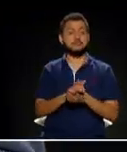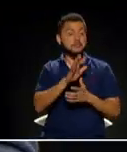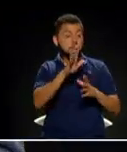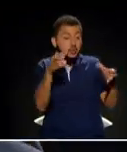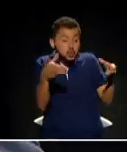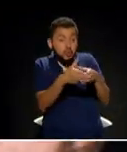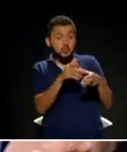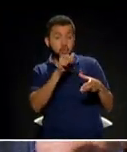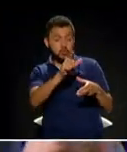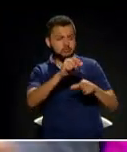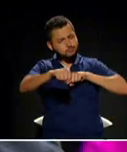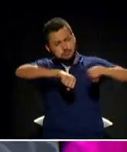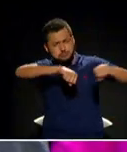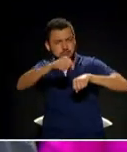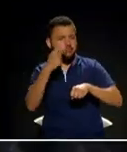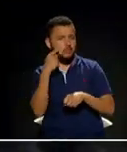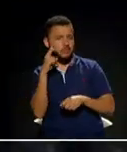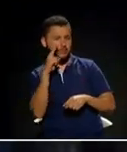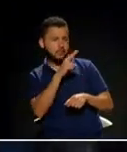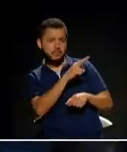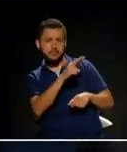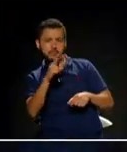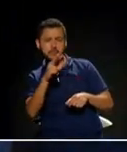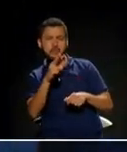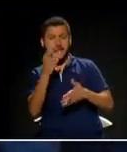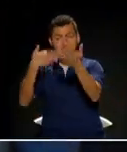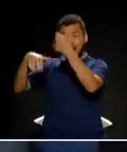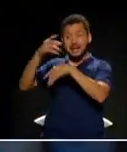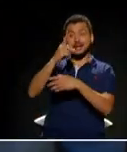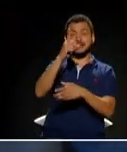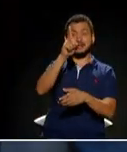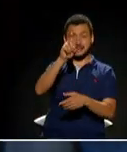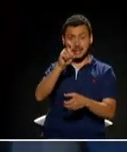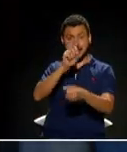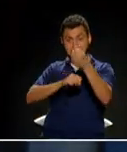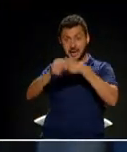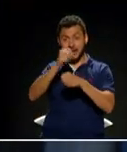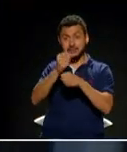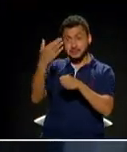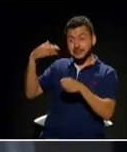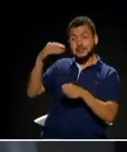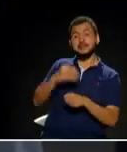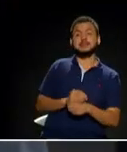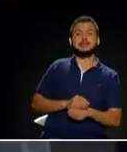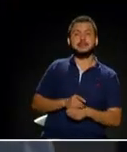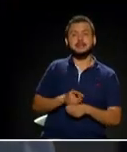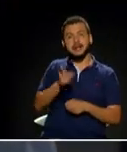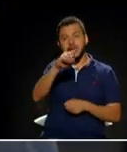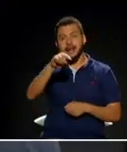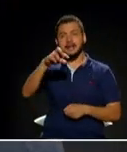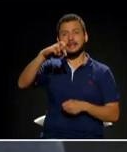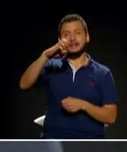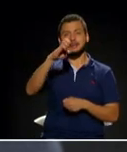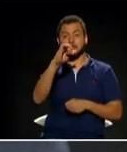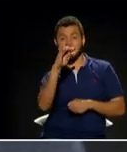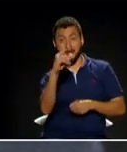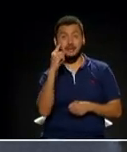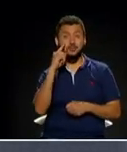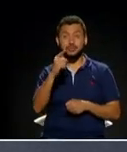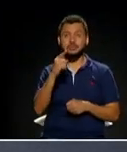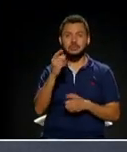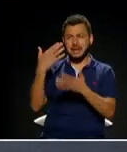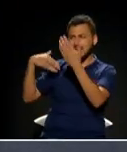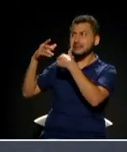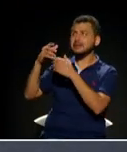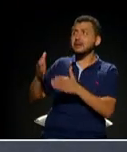producto de la situación que se dio hace unos cinco o seis años con el caso del edificio space lo que vamos a hacer es vamos a tener